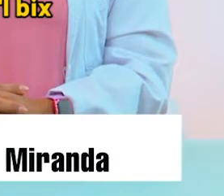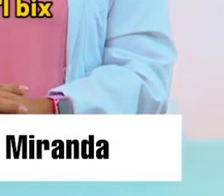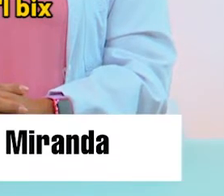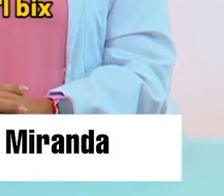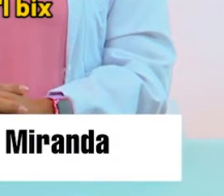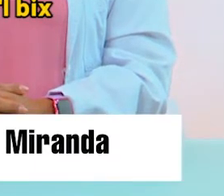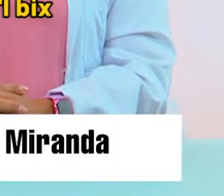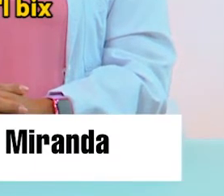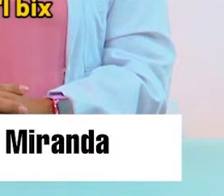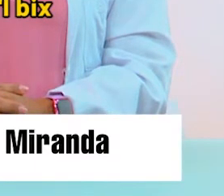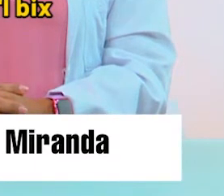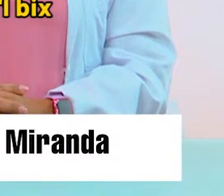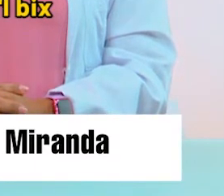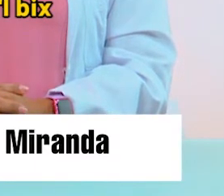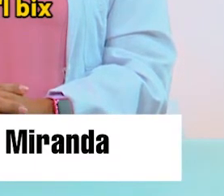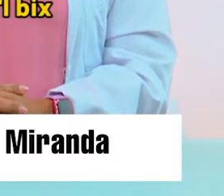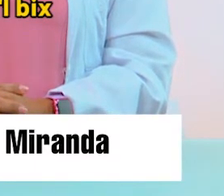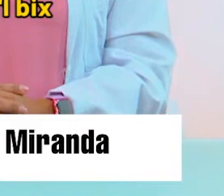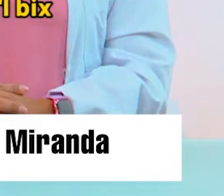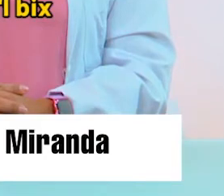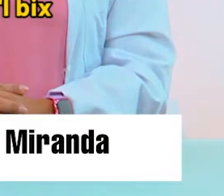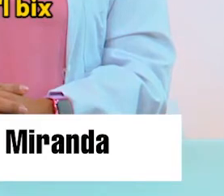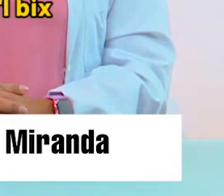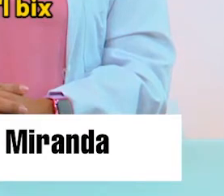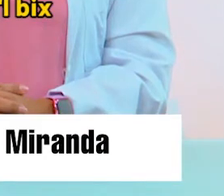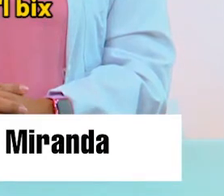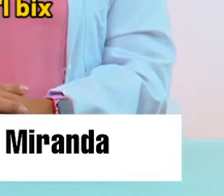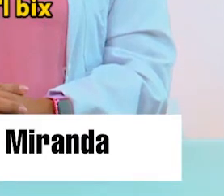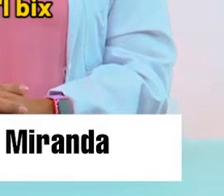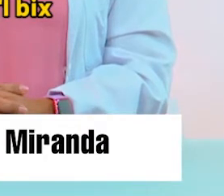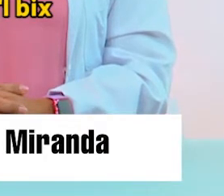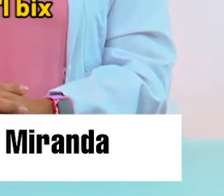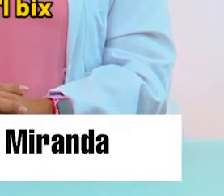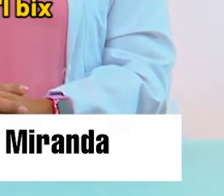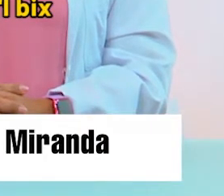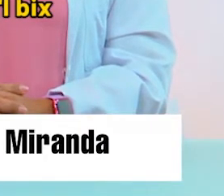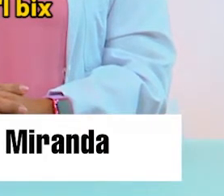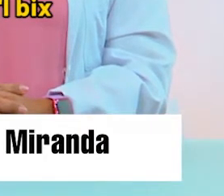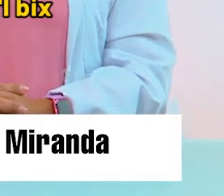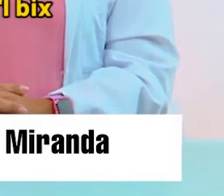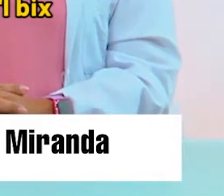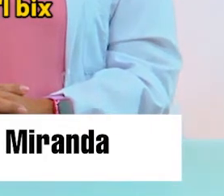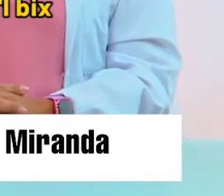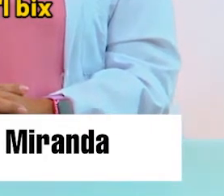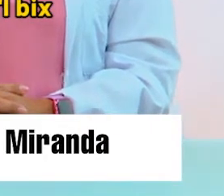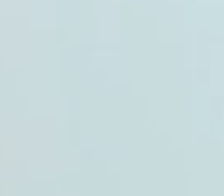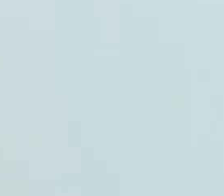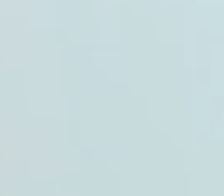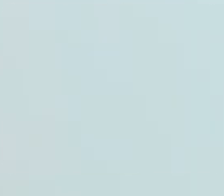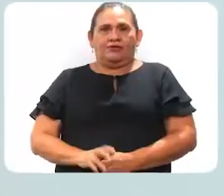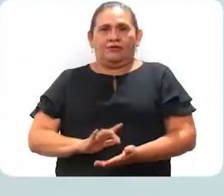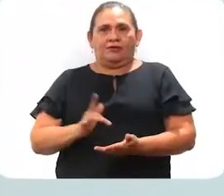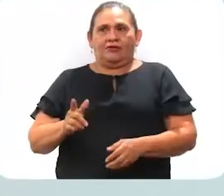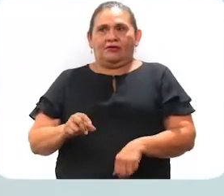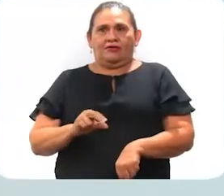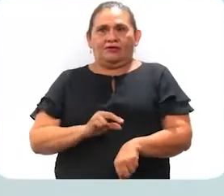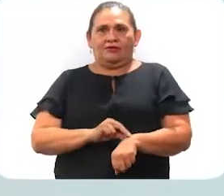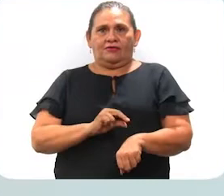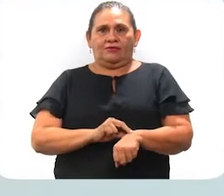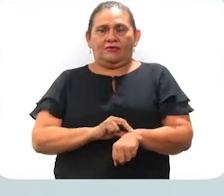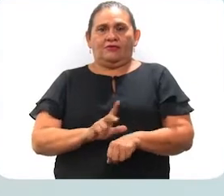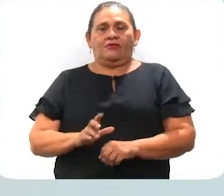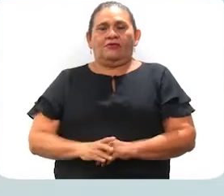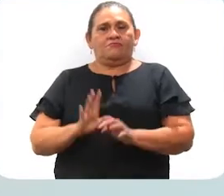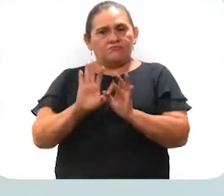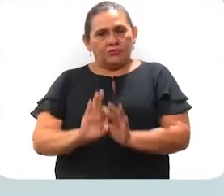Buenas tardes. A continuación daremos el parte médico relacionado con el COVID-19 en el estado de Yucatán. Doctora Pati. Gracias, doctor. Buenas tardes. Este es el